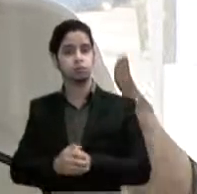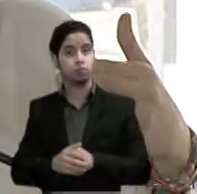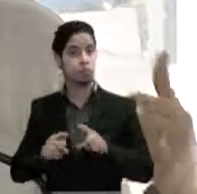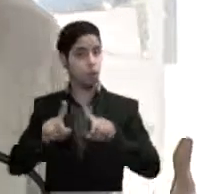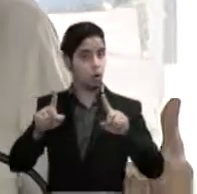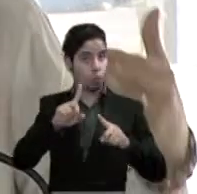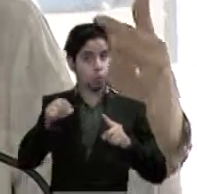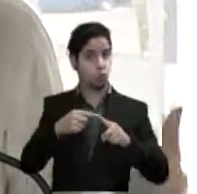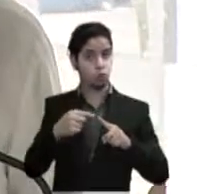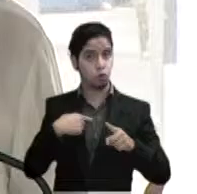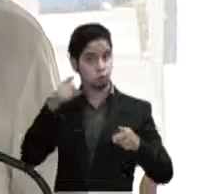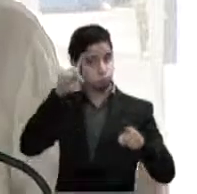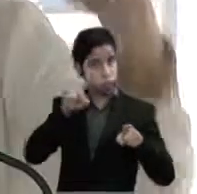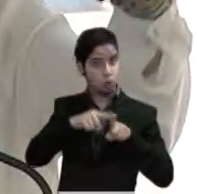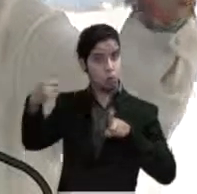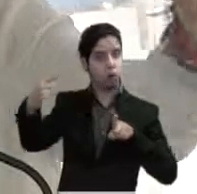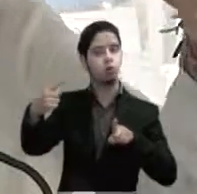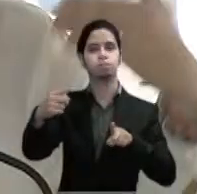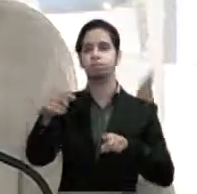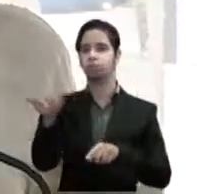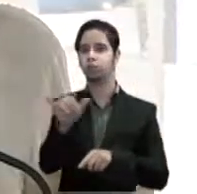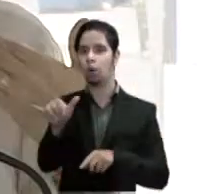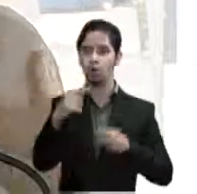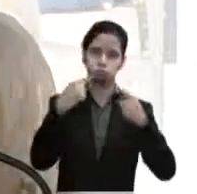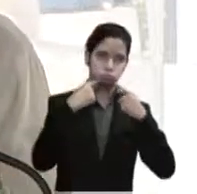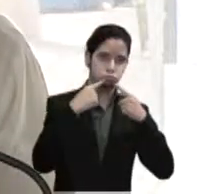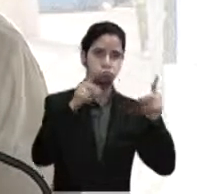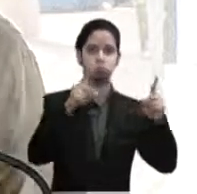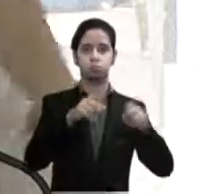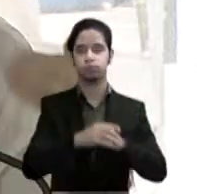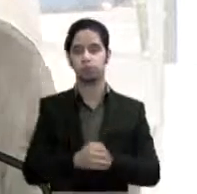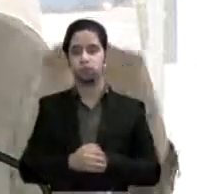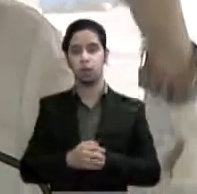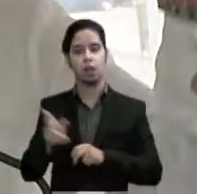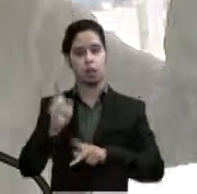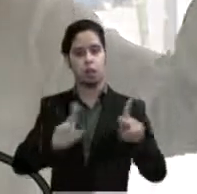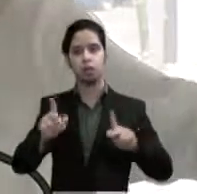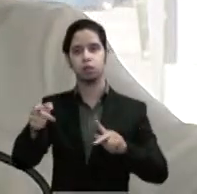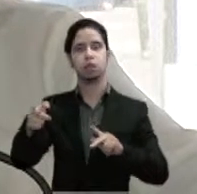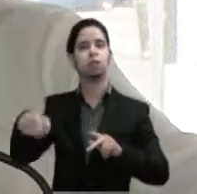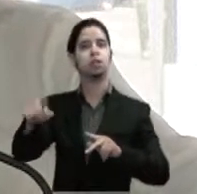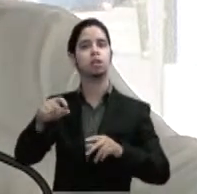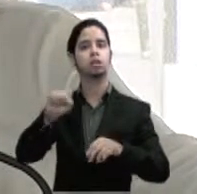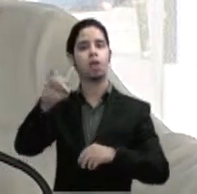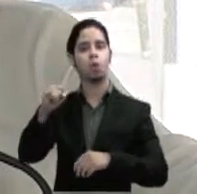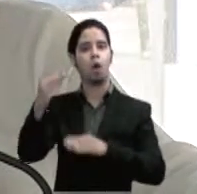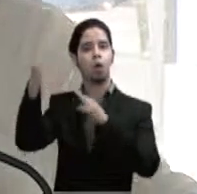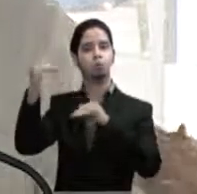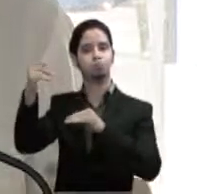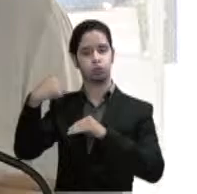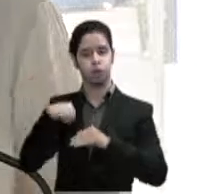acuerdo, también. Eso es lo que la gente de San Juan espera de mí, que yo los defienda